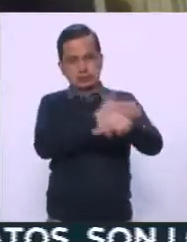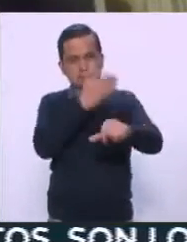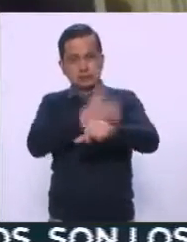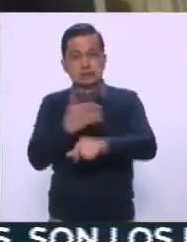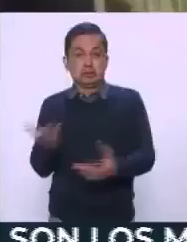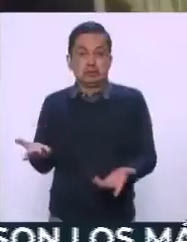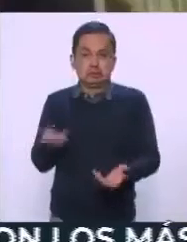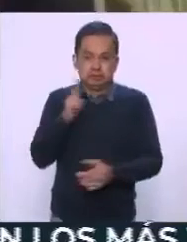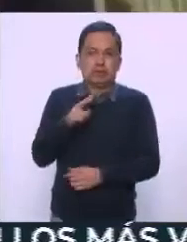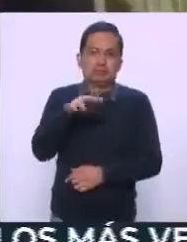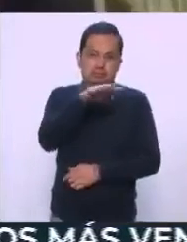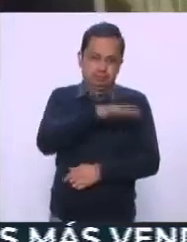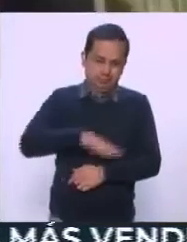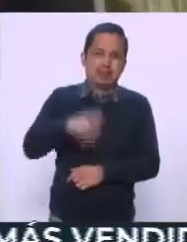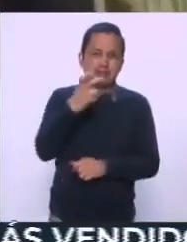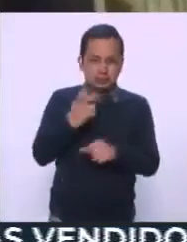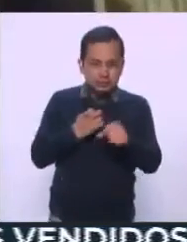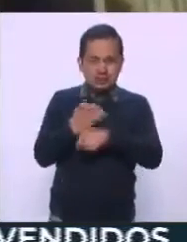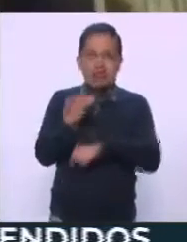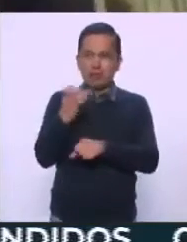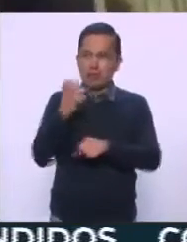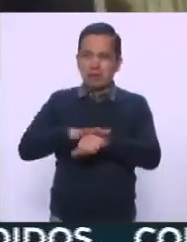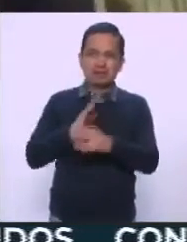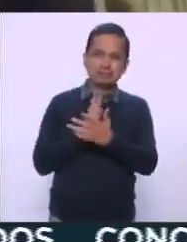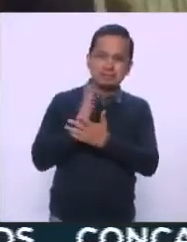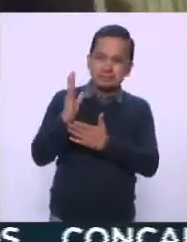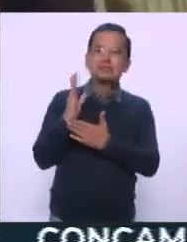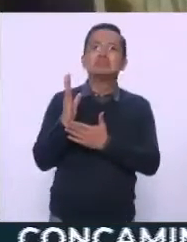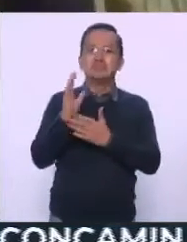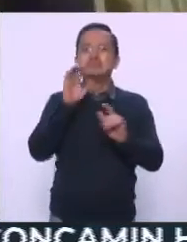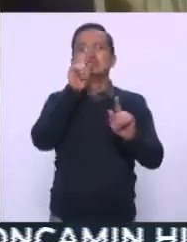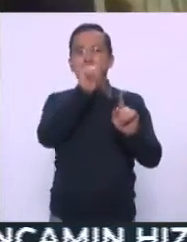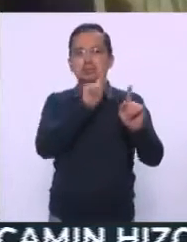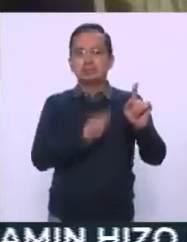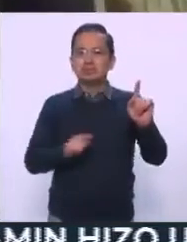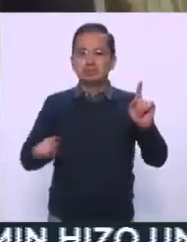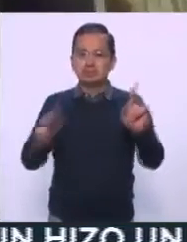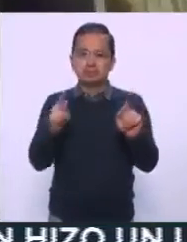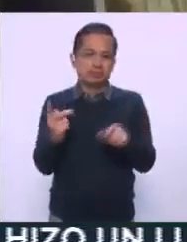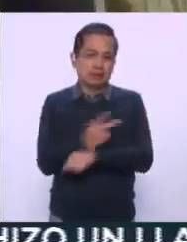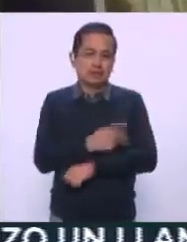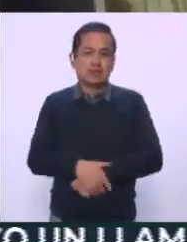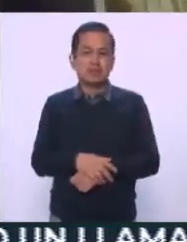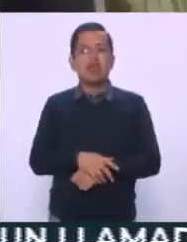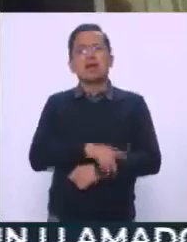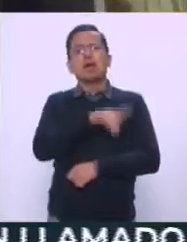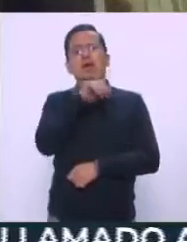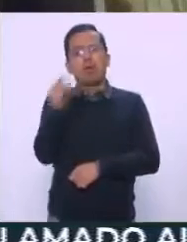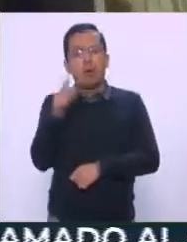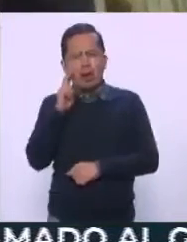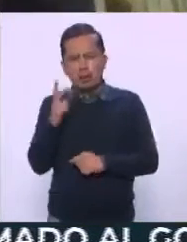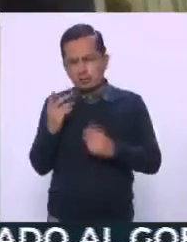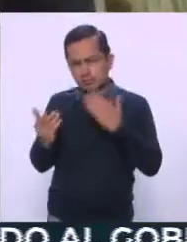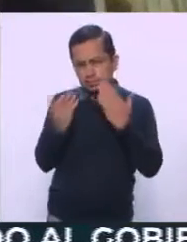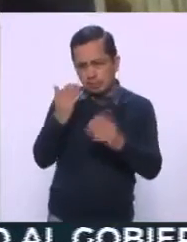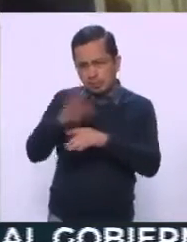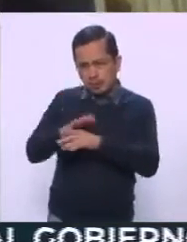en algunas otras entidades. Y ya cuando vemos en términos de datos duros, pues sí hay algunas diferencias. O sea, por ejemplo,